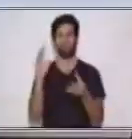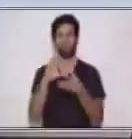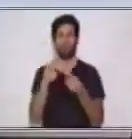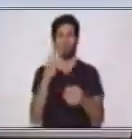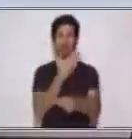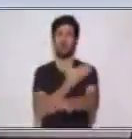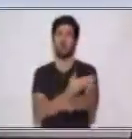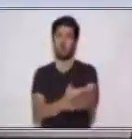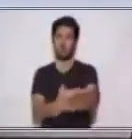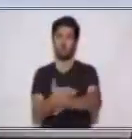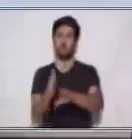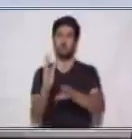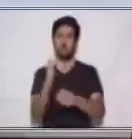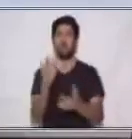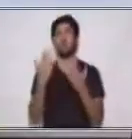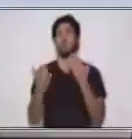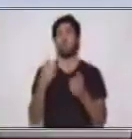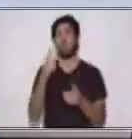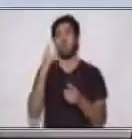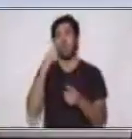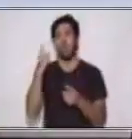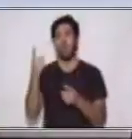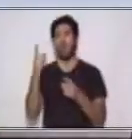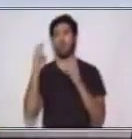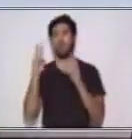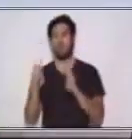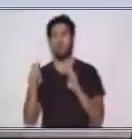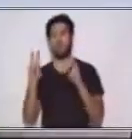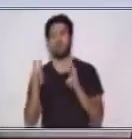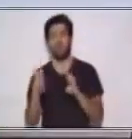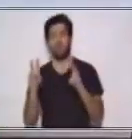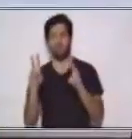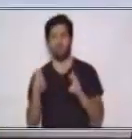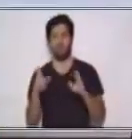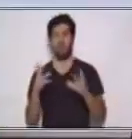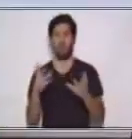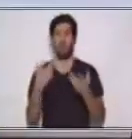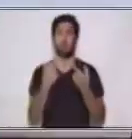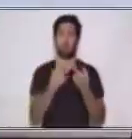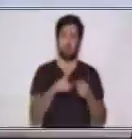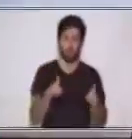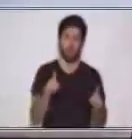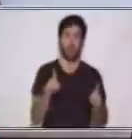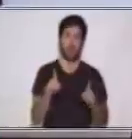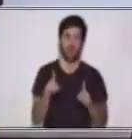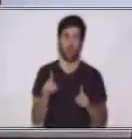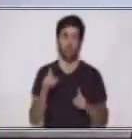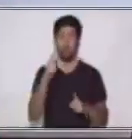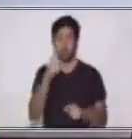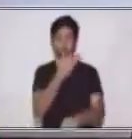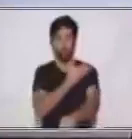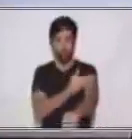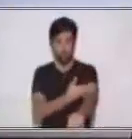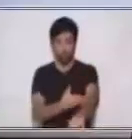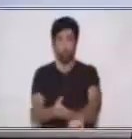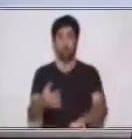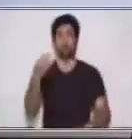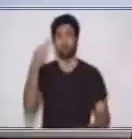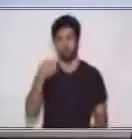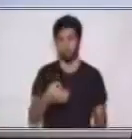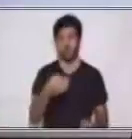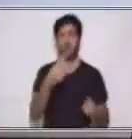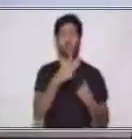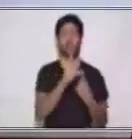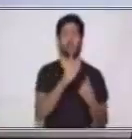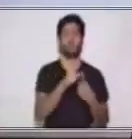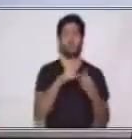tal vez lo has visto como un tema específico del área de comunicación y lenguaje, pero no conoces la historia de las letras o